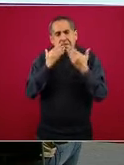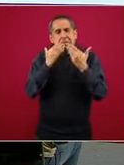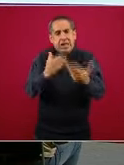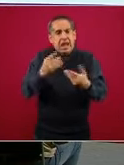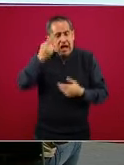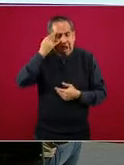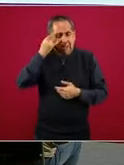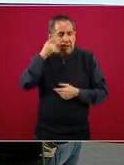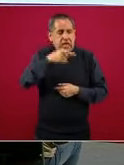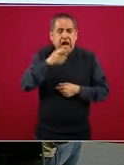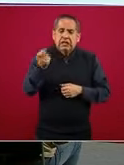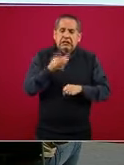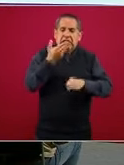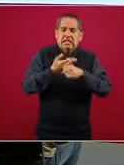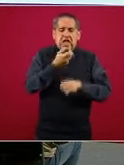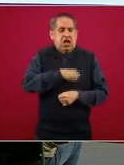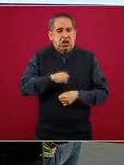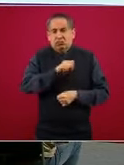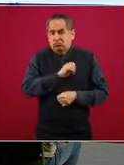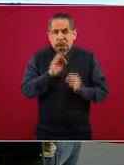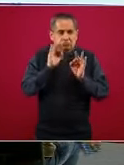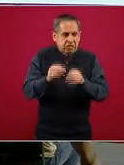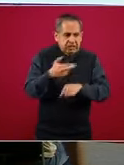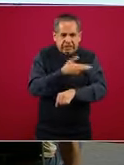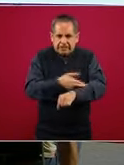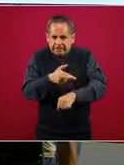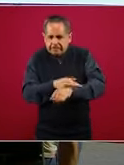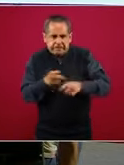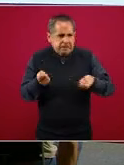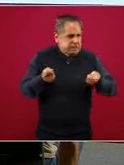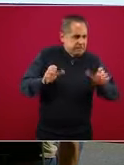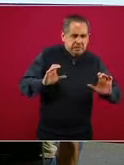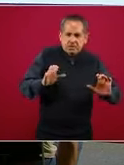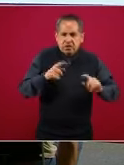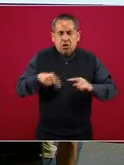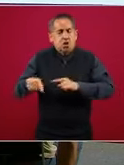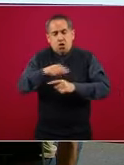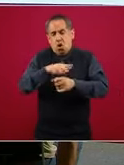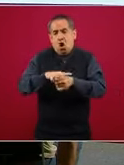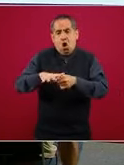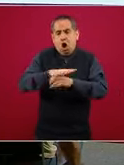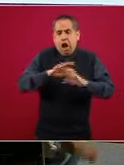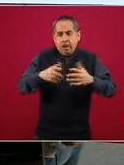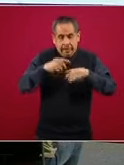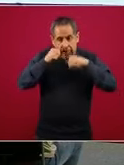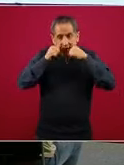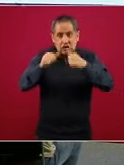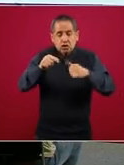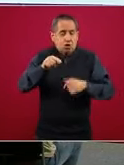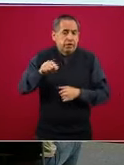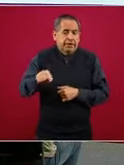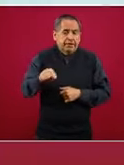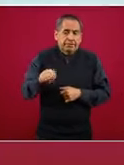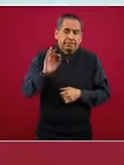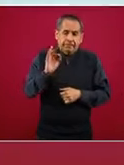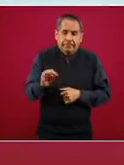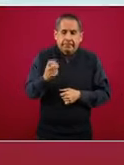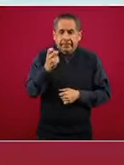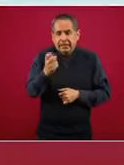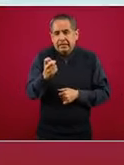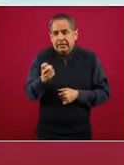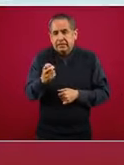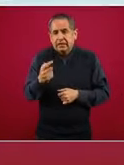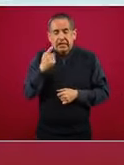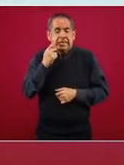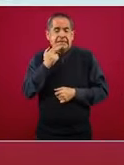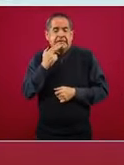tiene una Secretaría de Salud que está coordinando los esfuerzos locales de atención comunitaria y es posible que